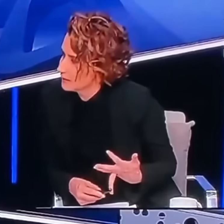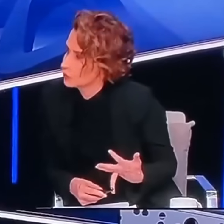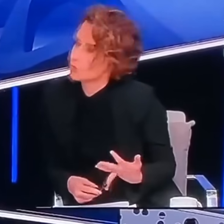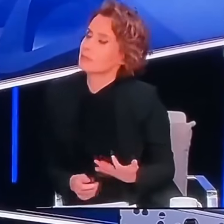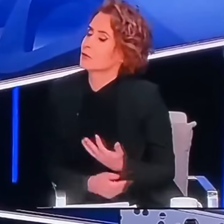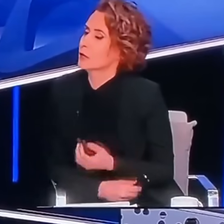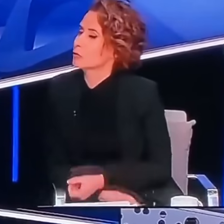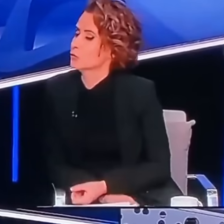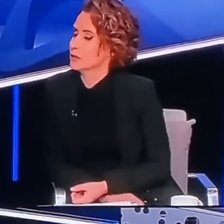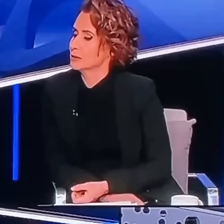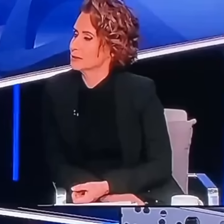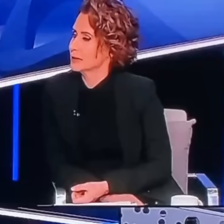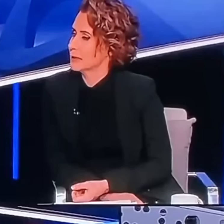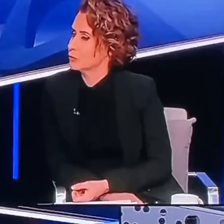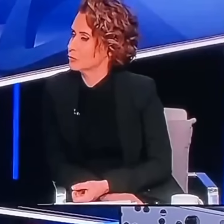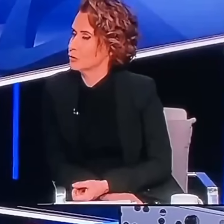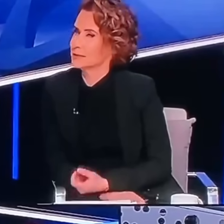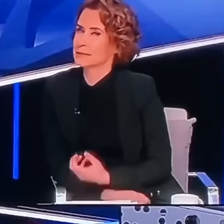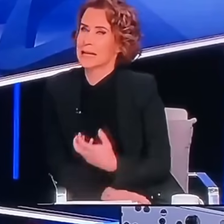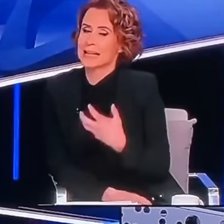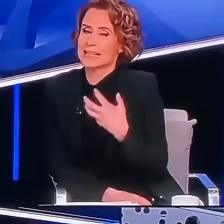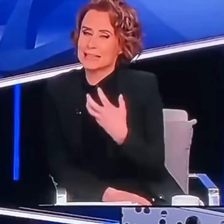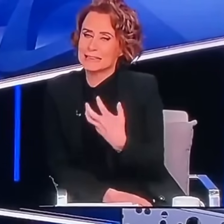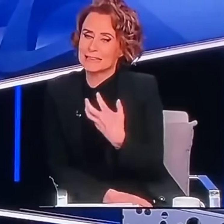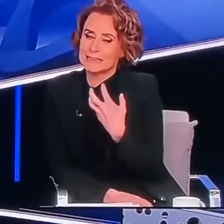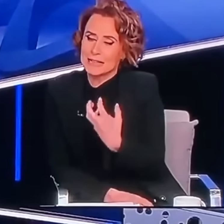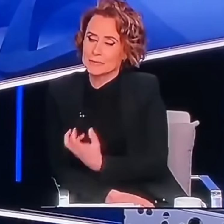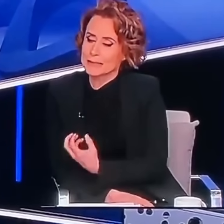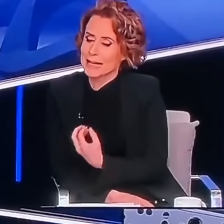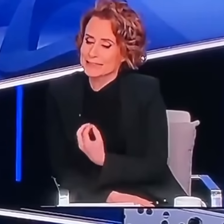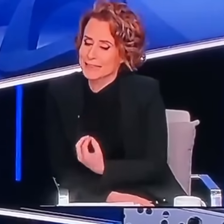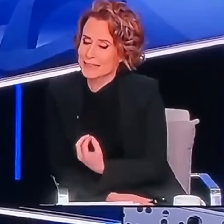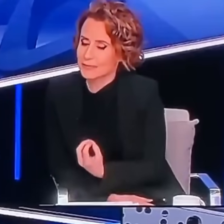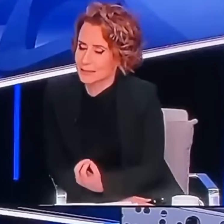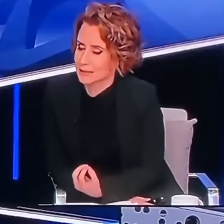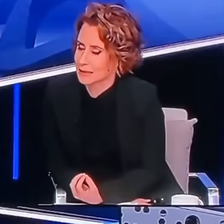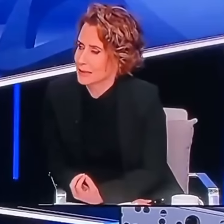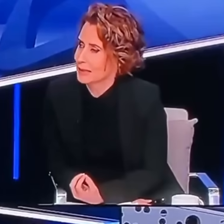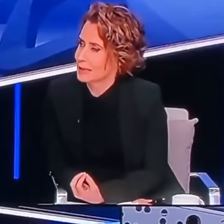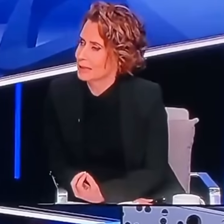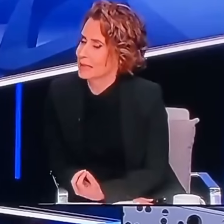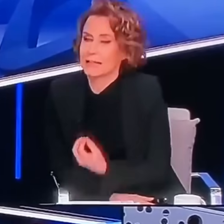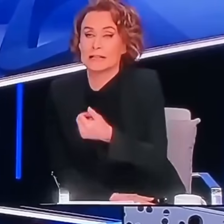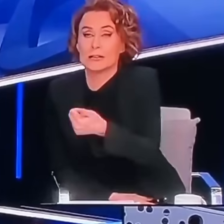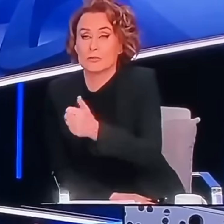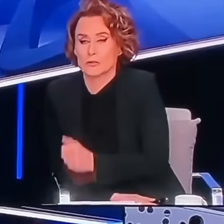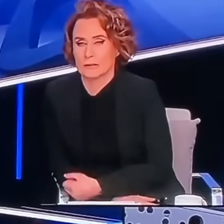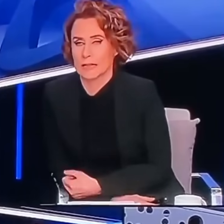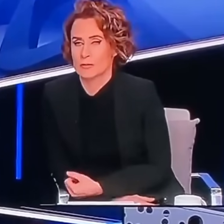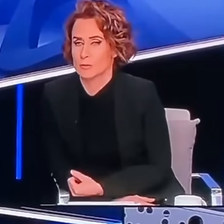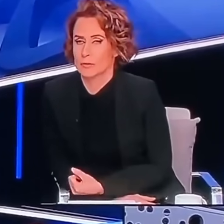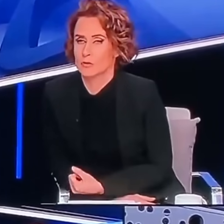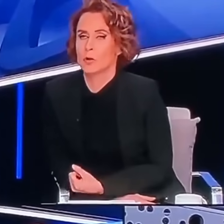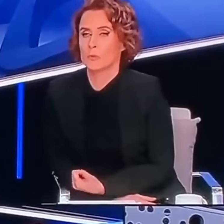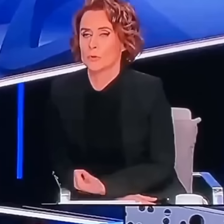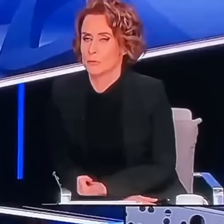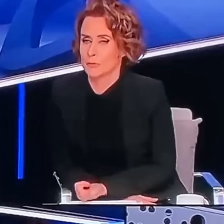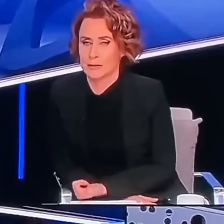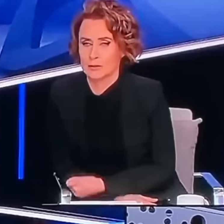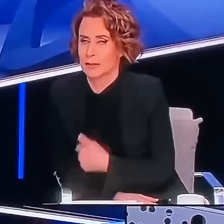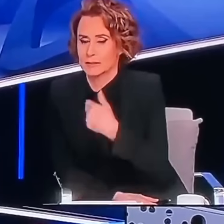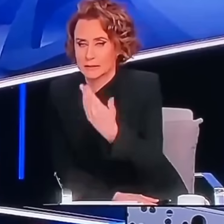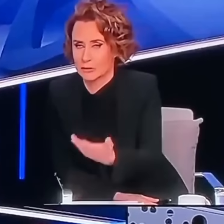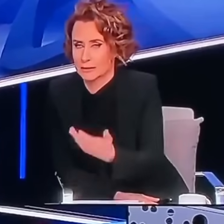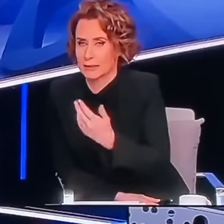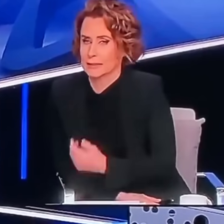las pensiones a los adultos mayores estén en la Constitución. Es decir, literalmente hacer difícil que los salarios mínimos no